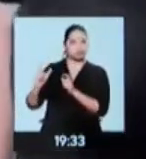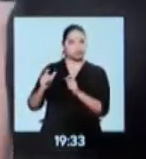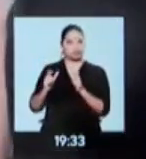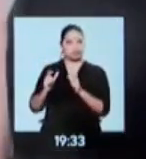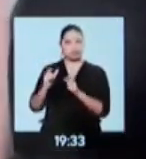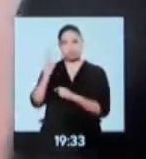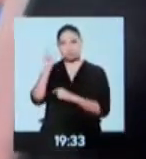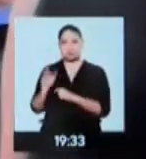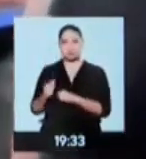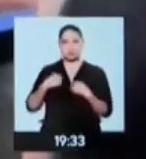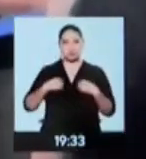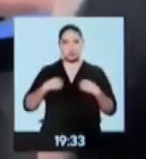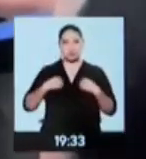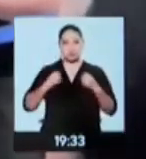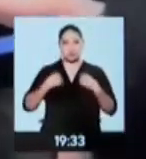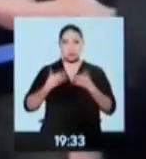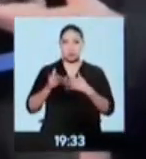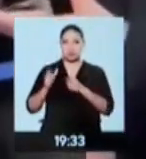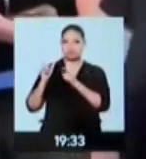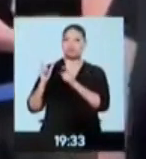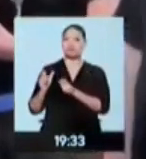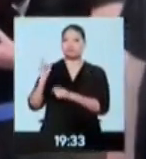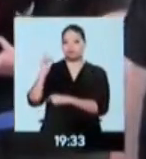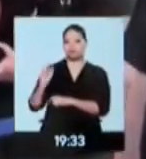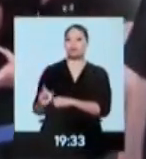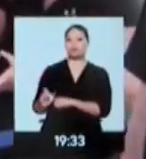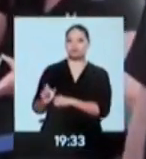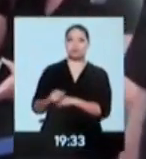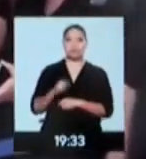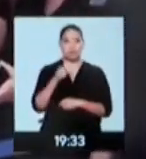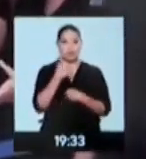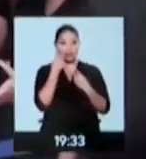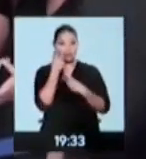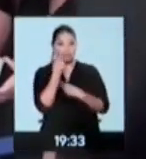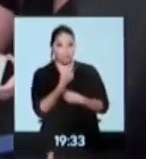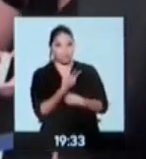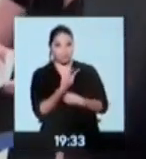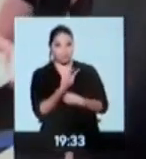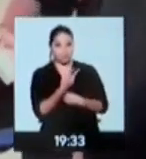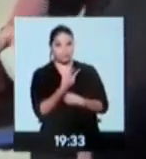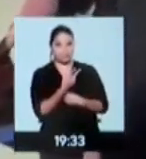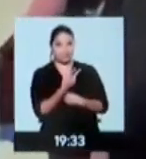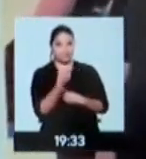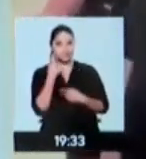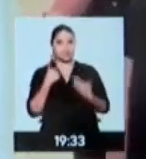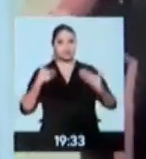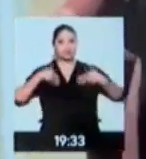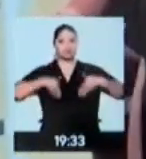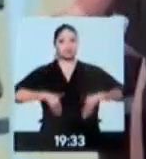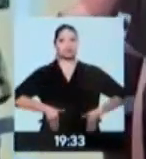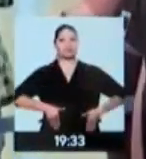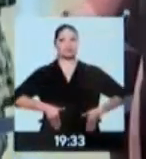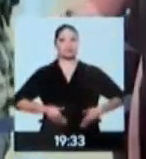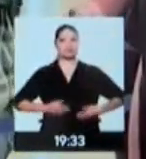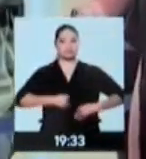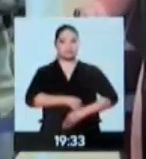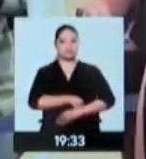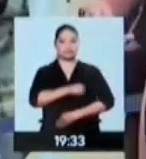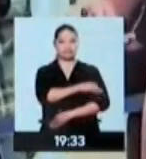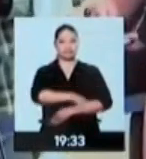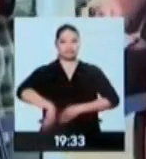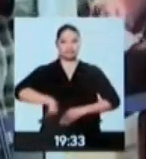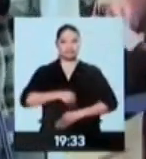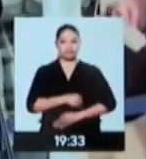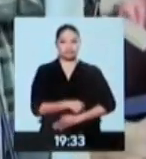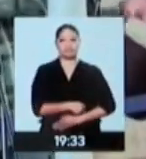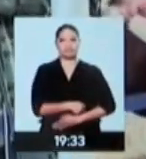civil está bordeando entre los 10.000 y 50.000 soles. Una reparación altísima, ya estamos hablando de 100.000, 150.000 o 100.000